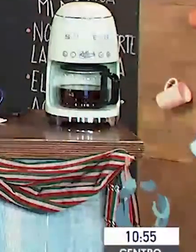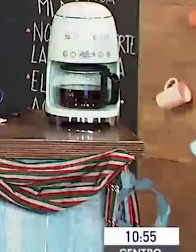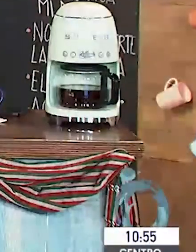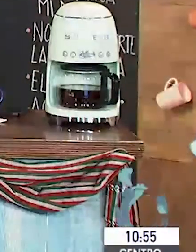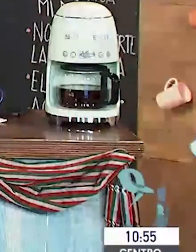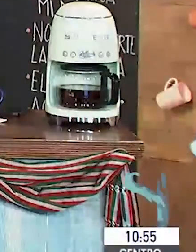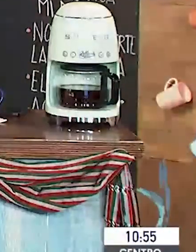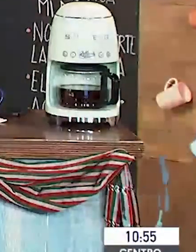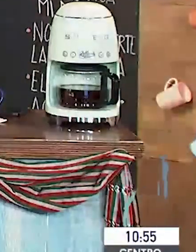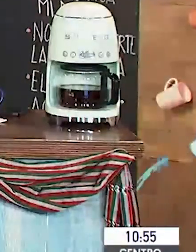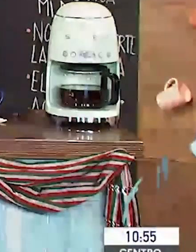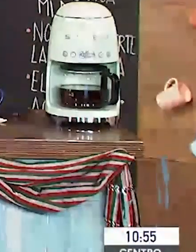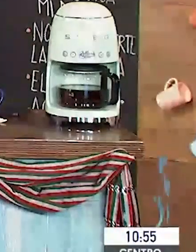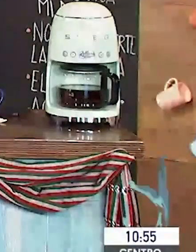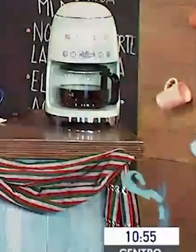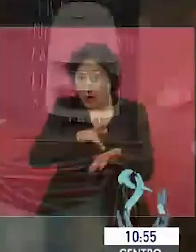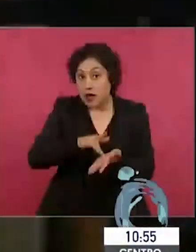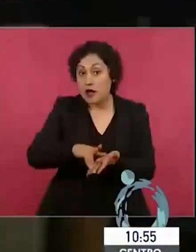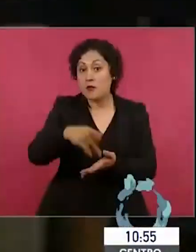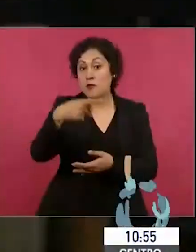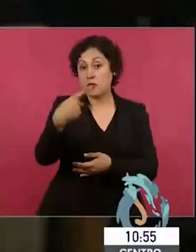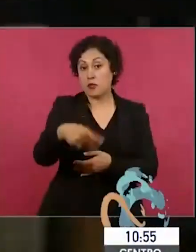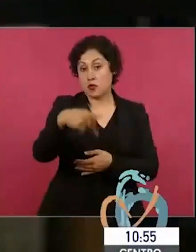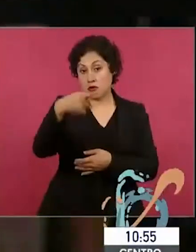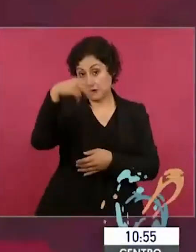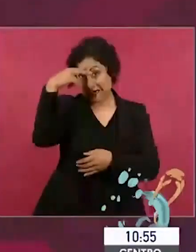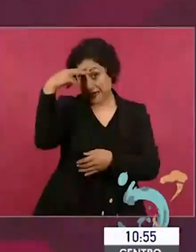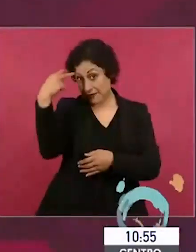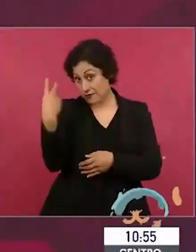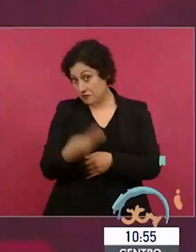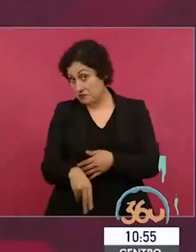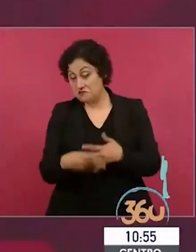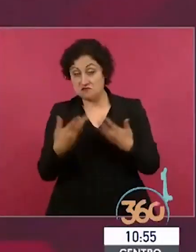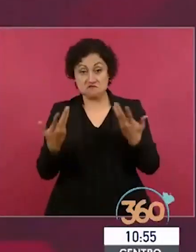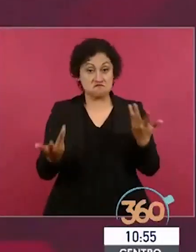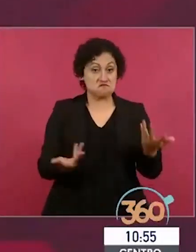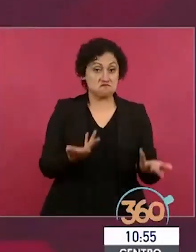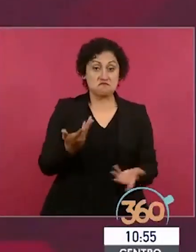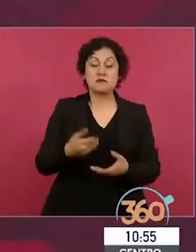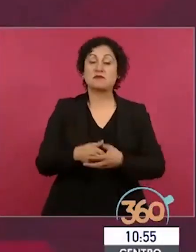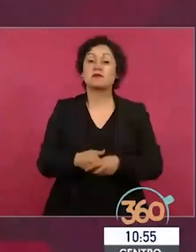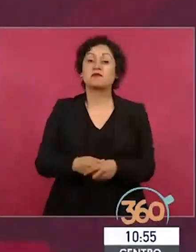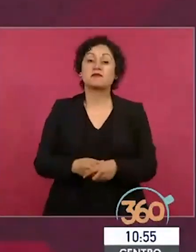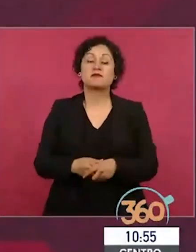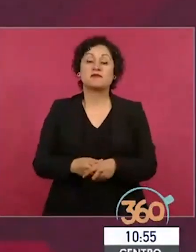de acuerdo y además nos ayuda Yo creo que es